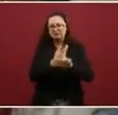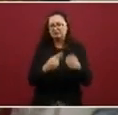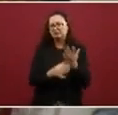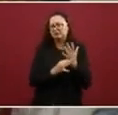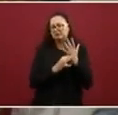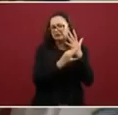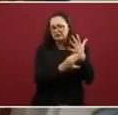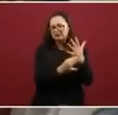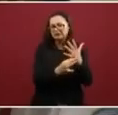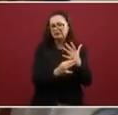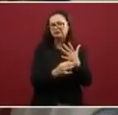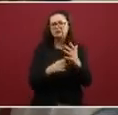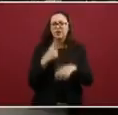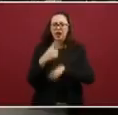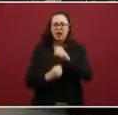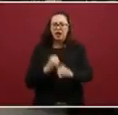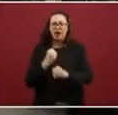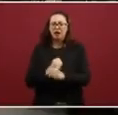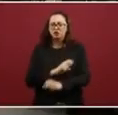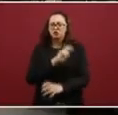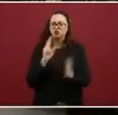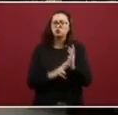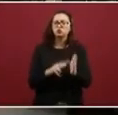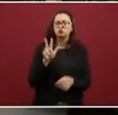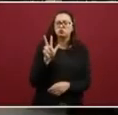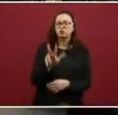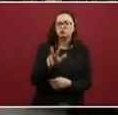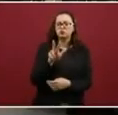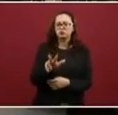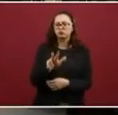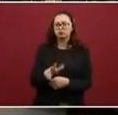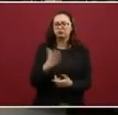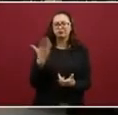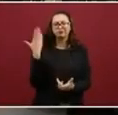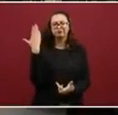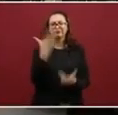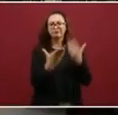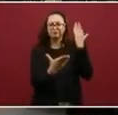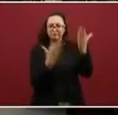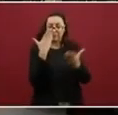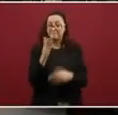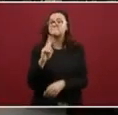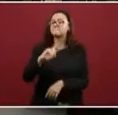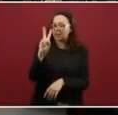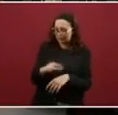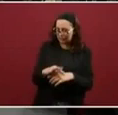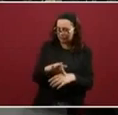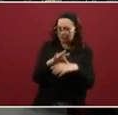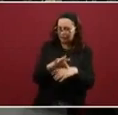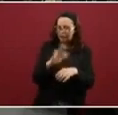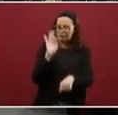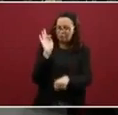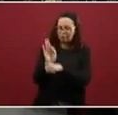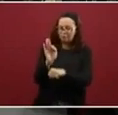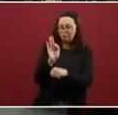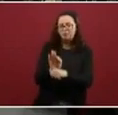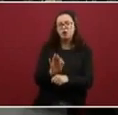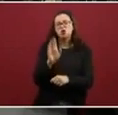que tenía tan solo en el año 2018 las peticiones creíbles de asilo eran